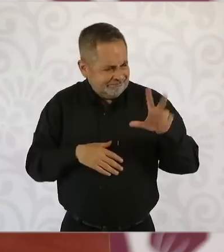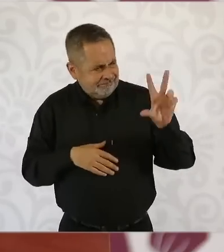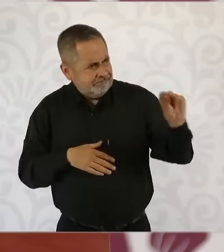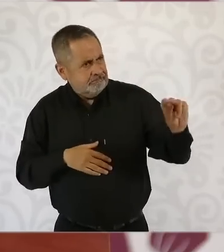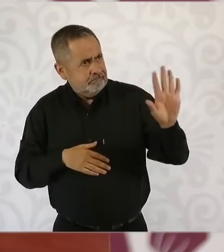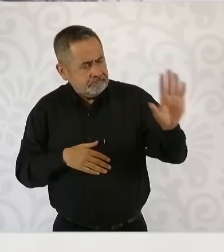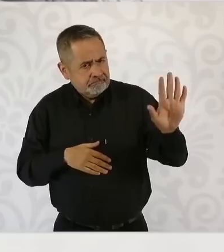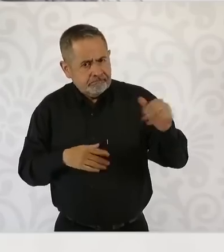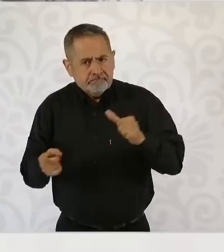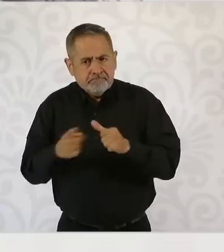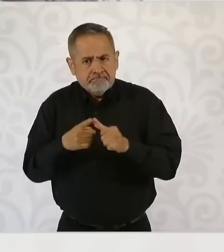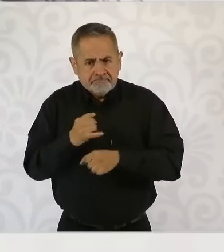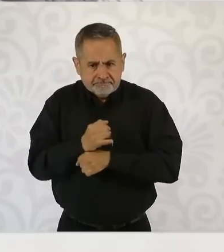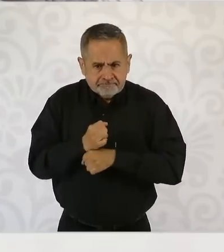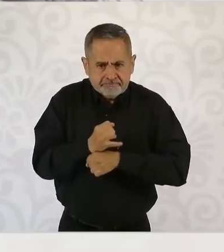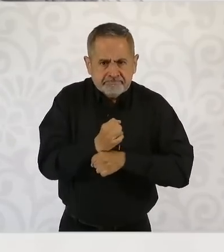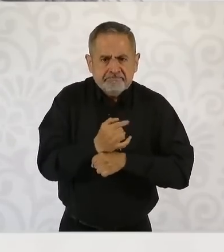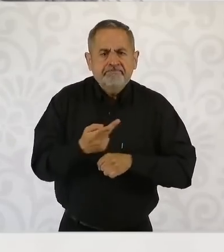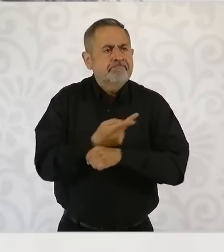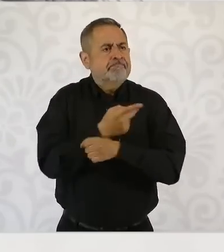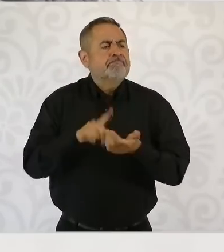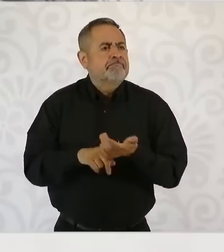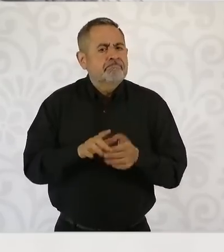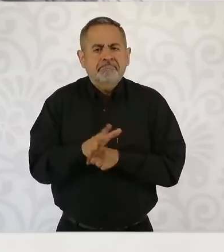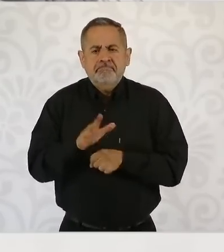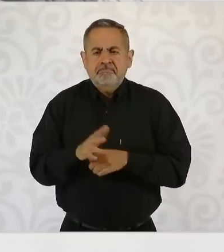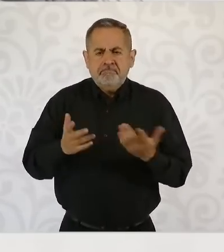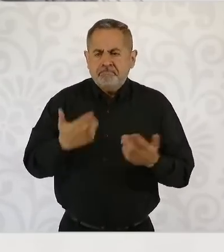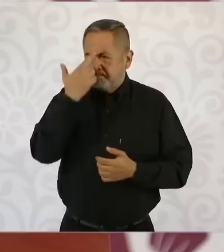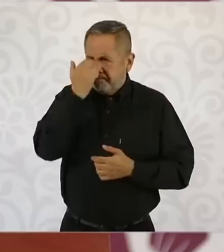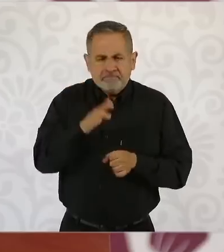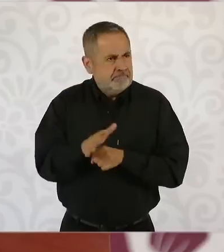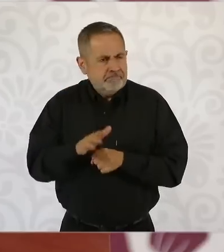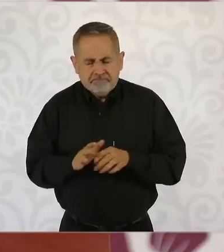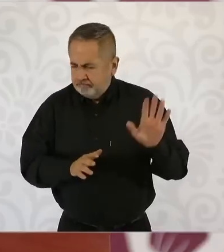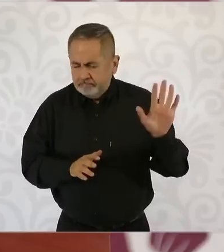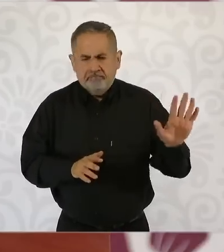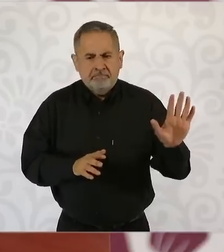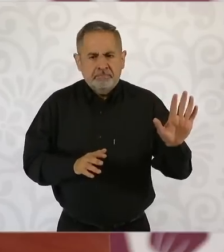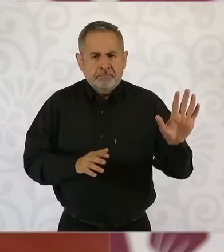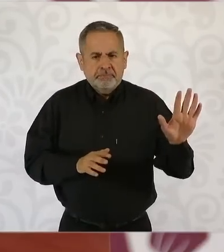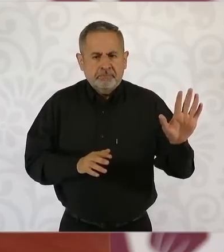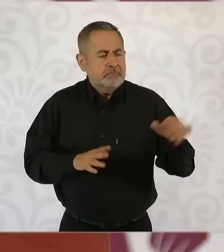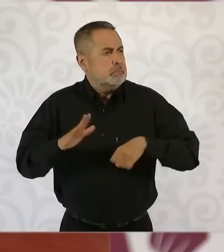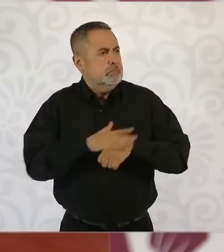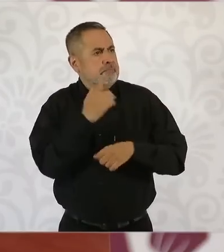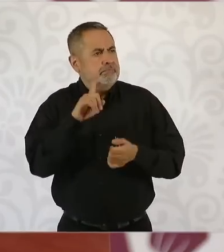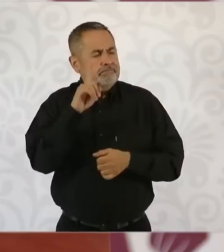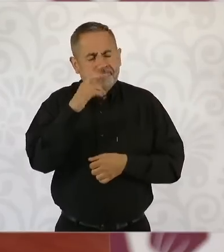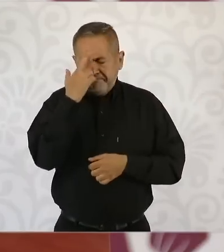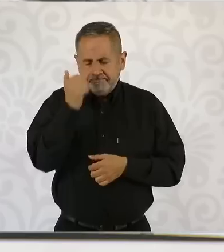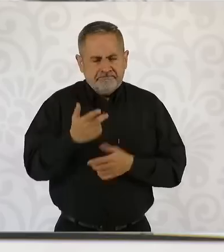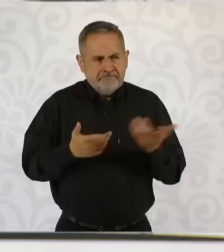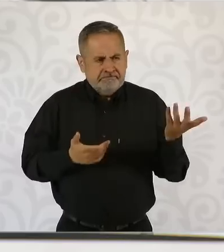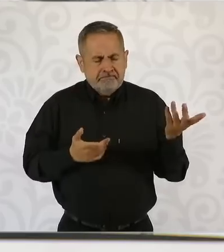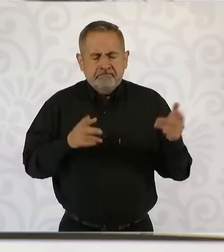tienen que hacer las investigaciones para saber cuál es la causa, el motivo de este lamentable y trágico